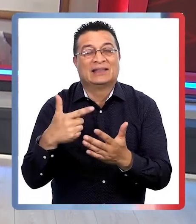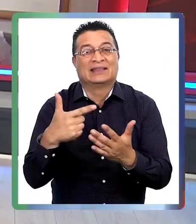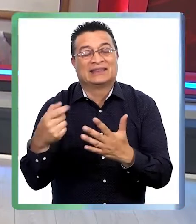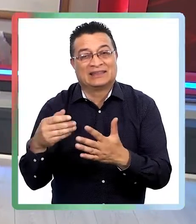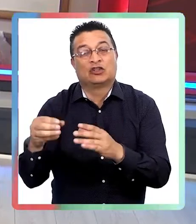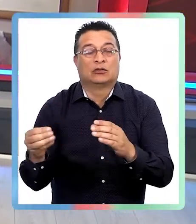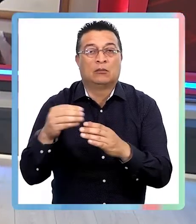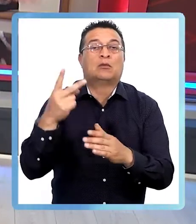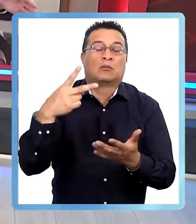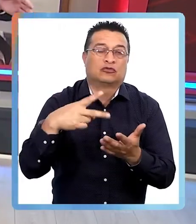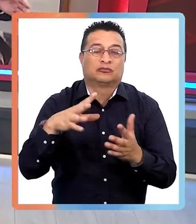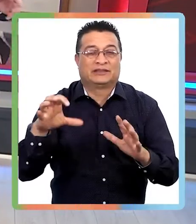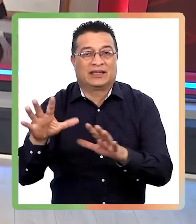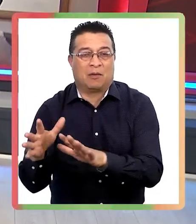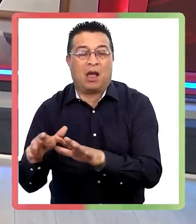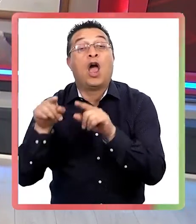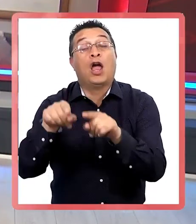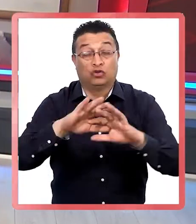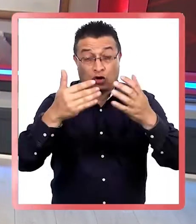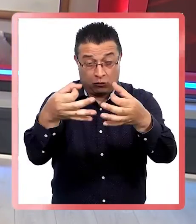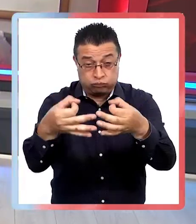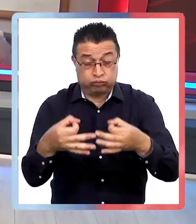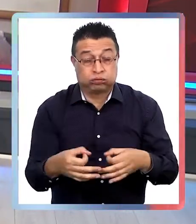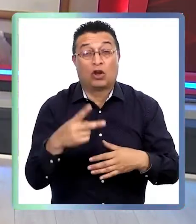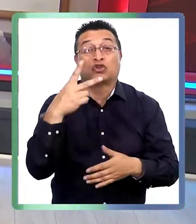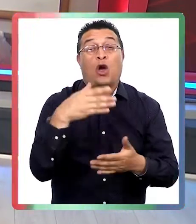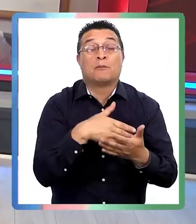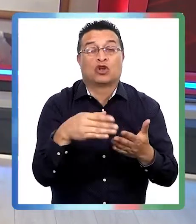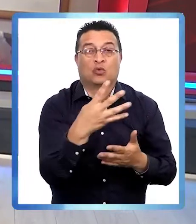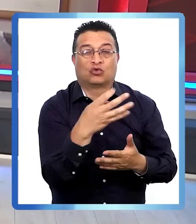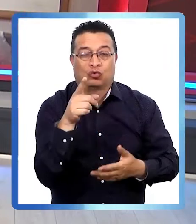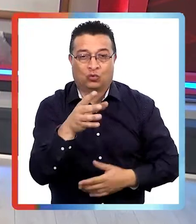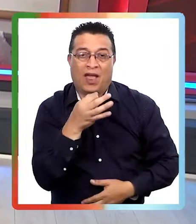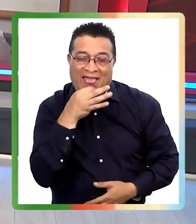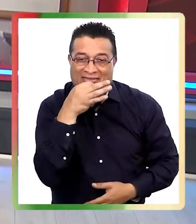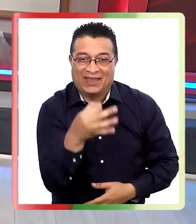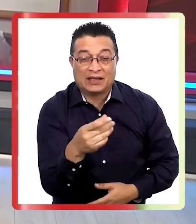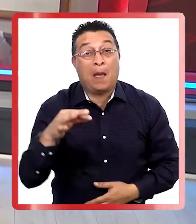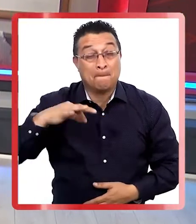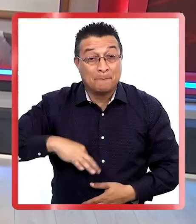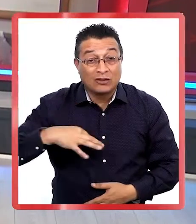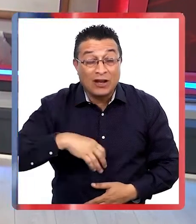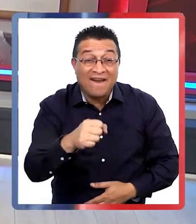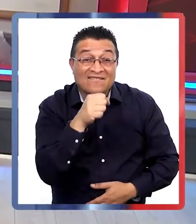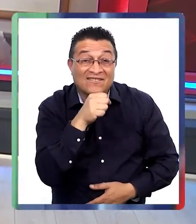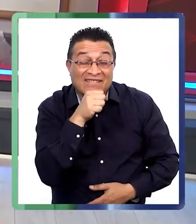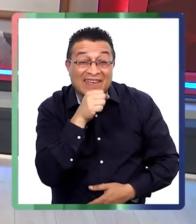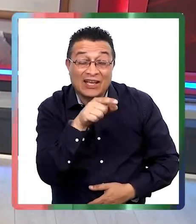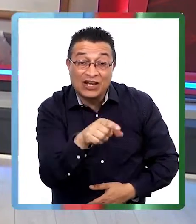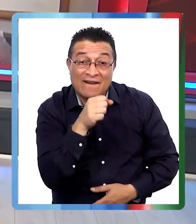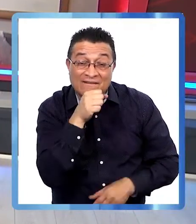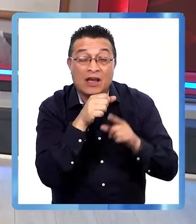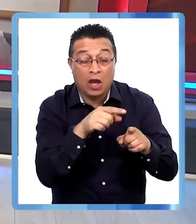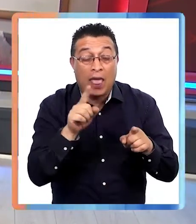77.700 pesos a 92.500. La suma de todo esto te da los 2,4 millones que tú mencionabas, pero pensiones de vejez probablemente